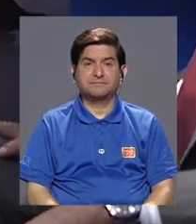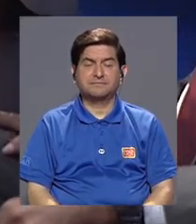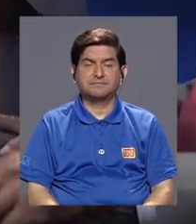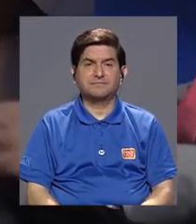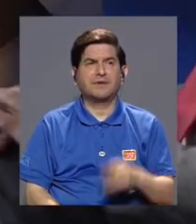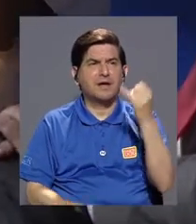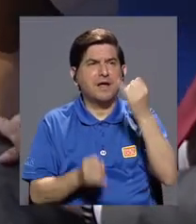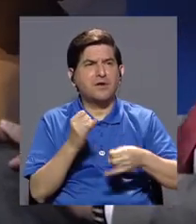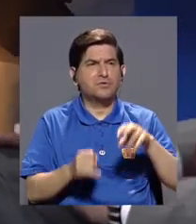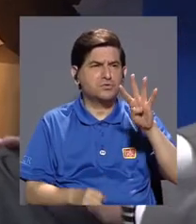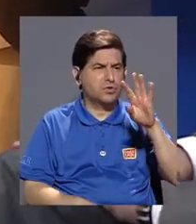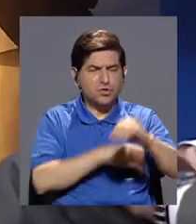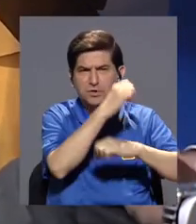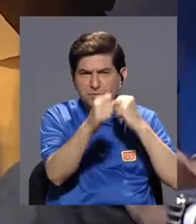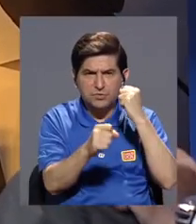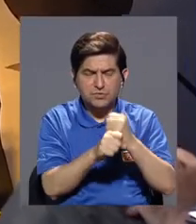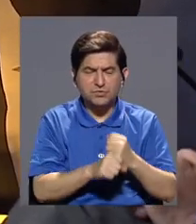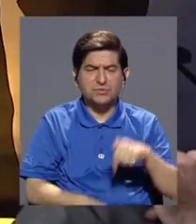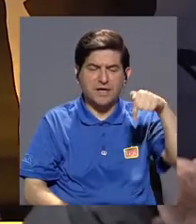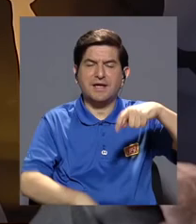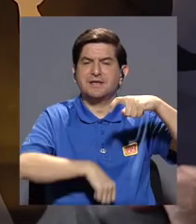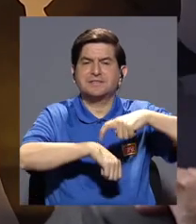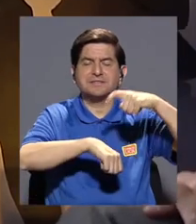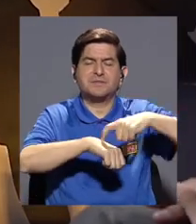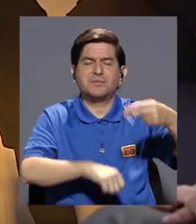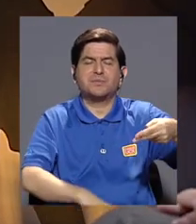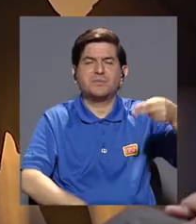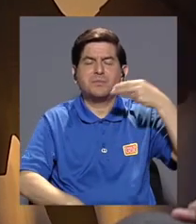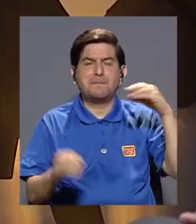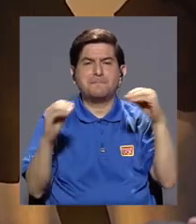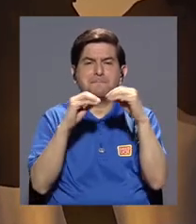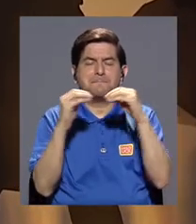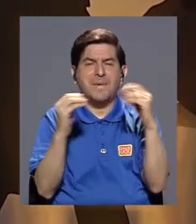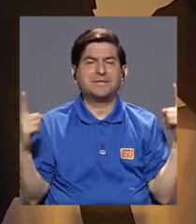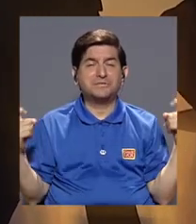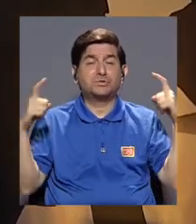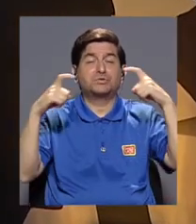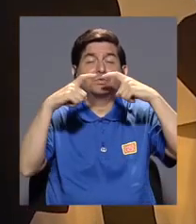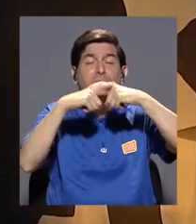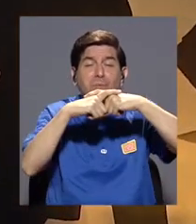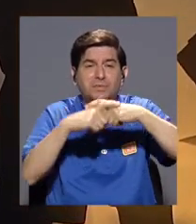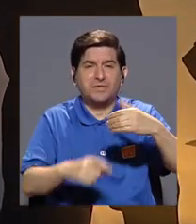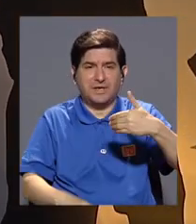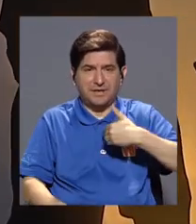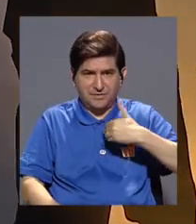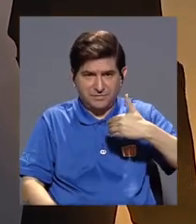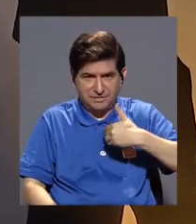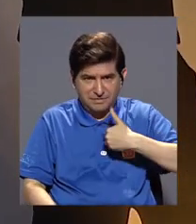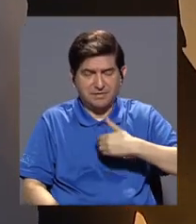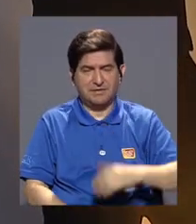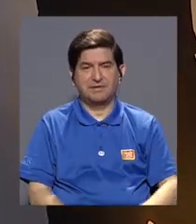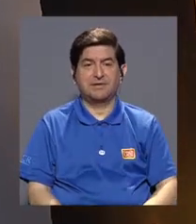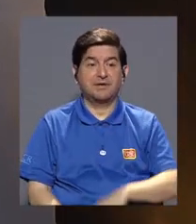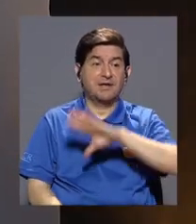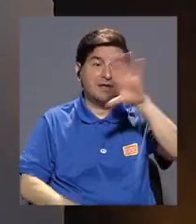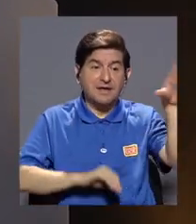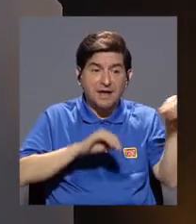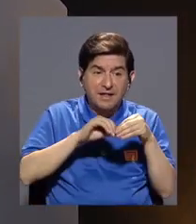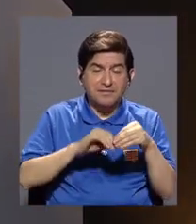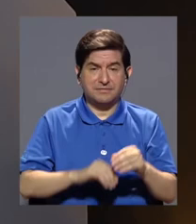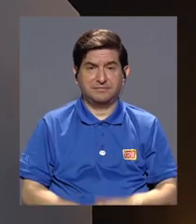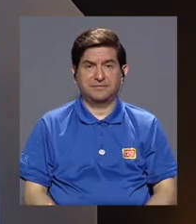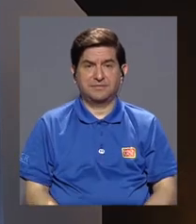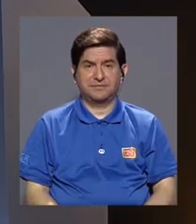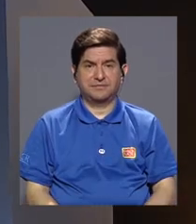En los últimos 40 años, este es el momento histórico más complejo que estamos viviendo. Y además se